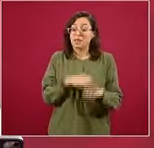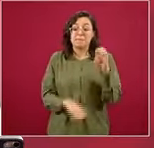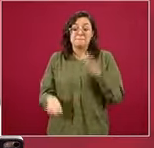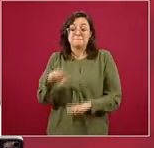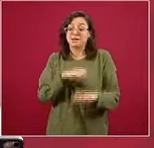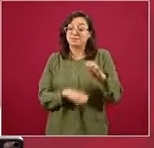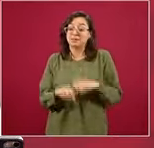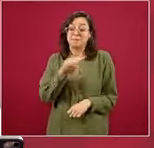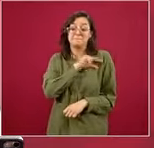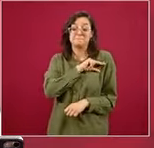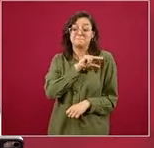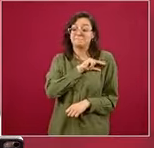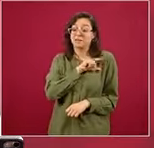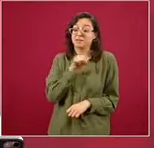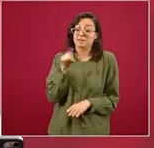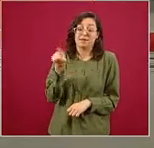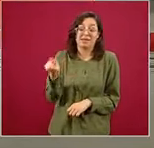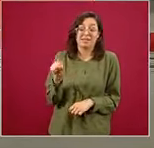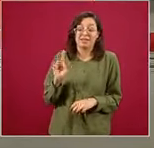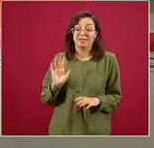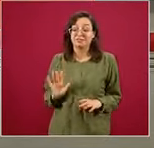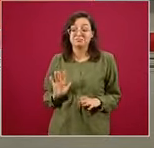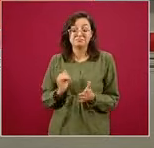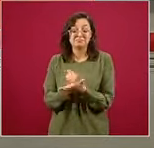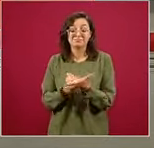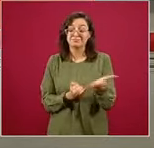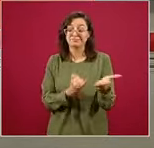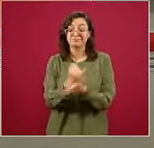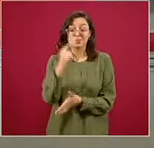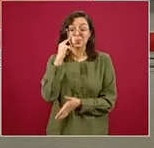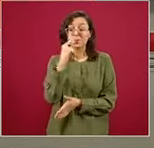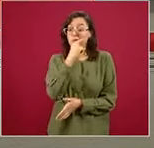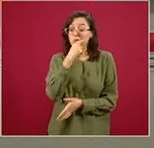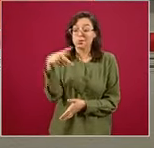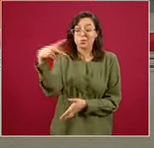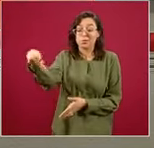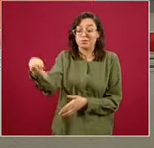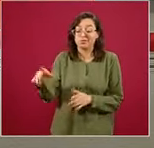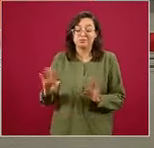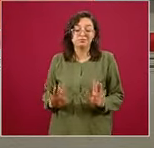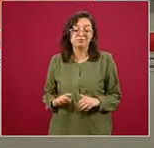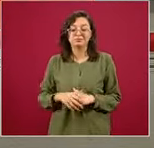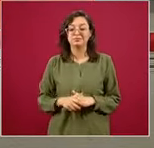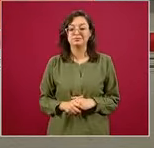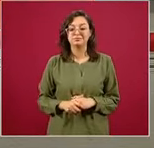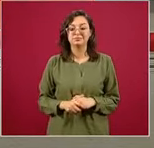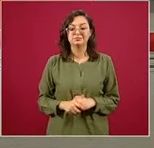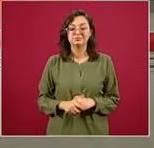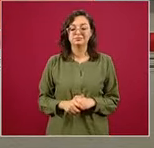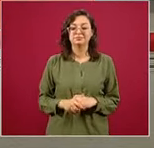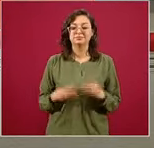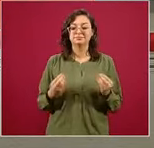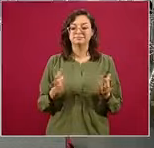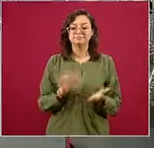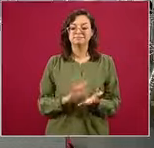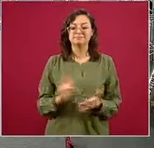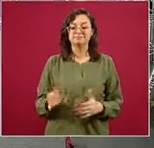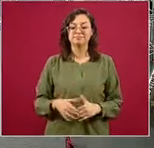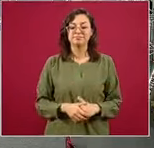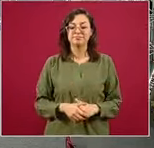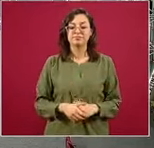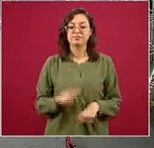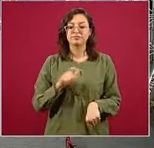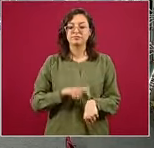de empresas, el consorcio empresarial, pues tendrá que tomar sus decisiones como la han tomado todos los demás. Muchas gracias. Gracias, doctor. Son